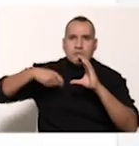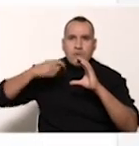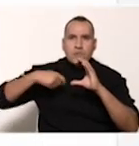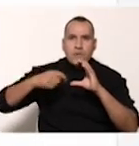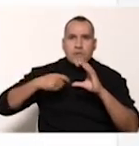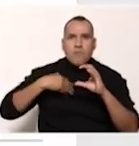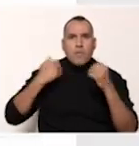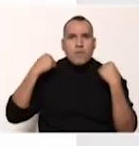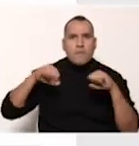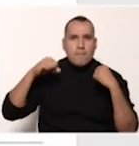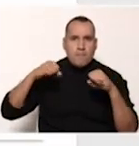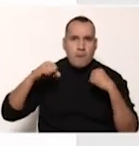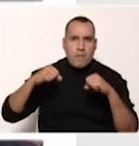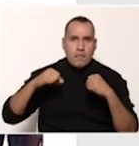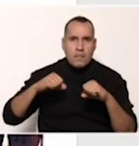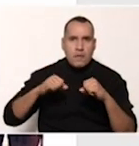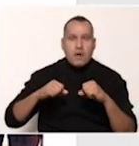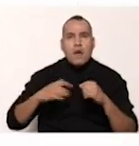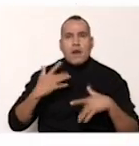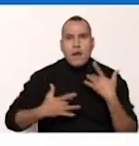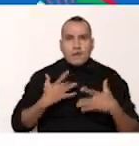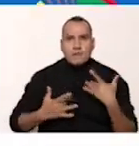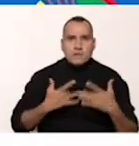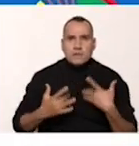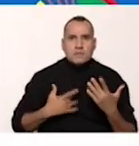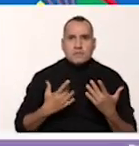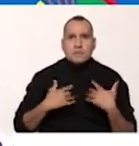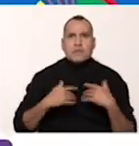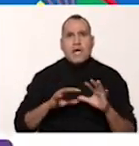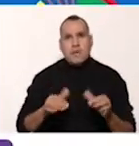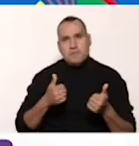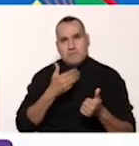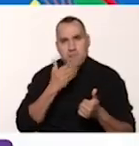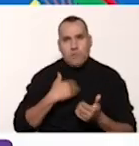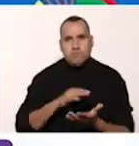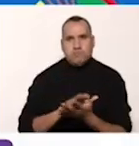puedan hacer las actividades sin ningún problema.